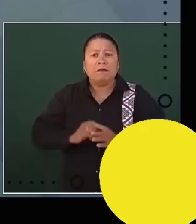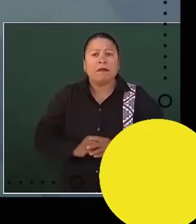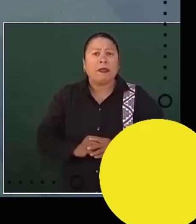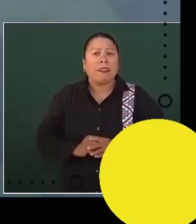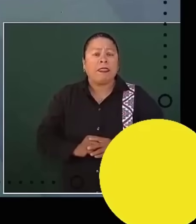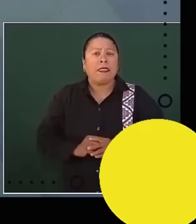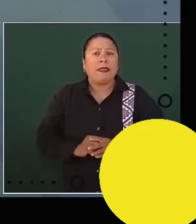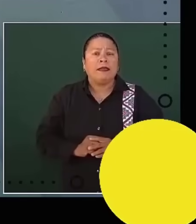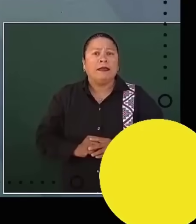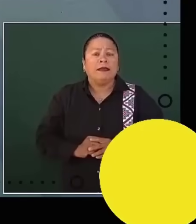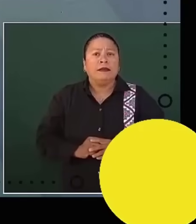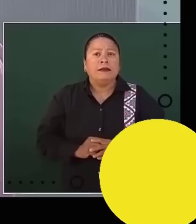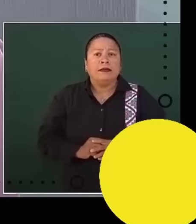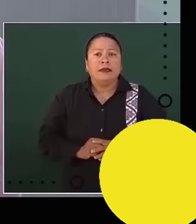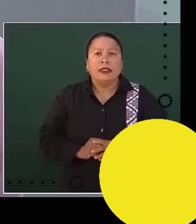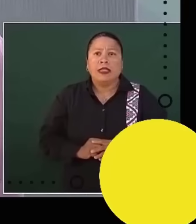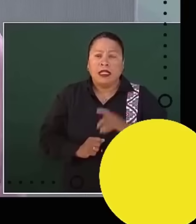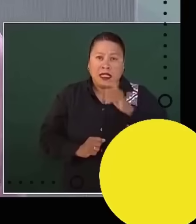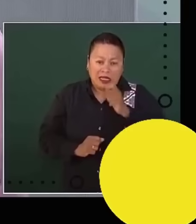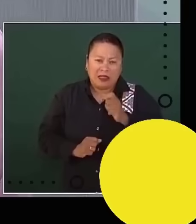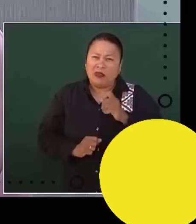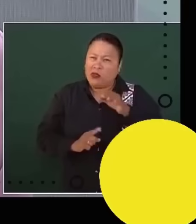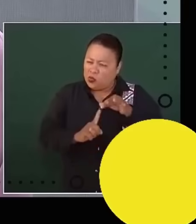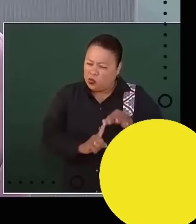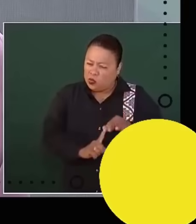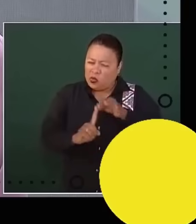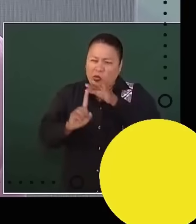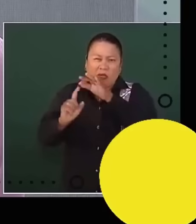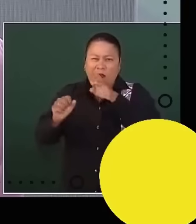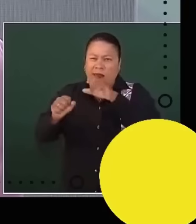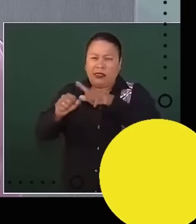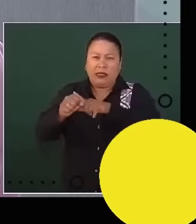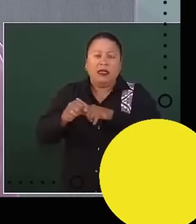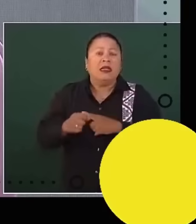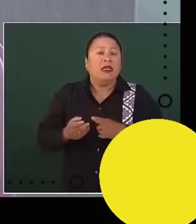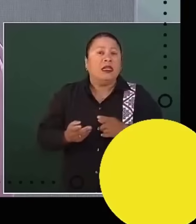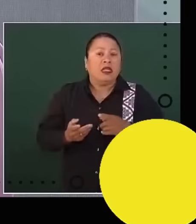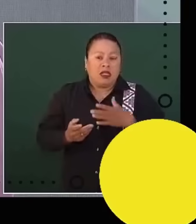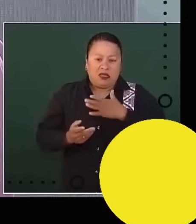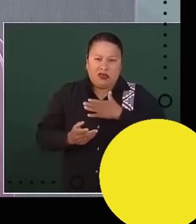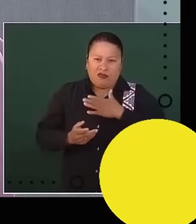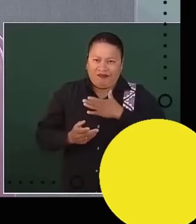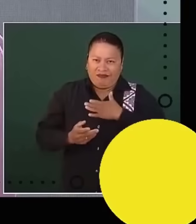un distintivo del gobierno que represento